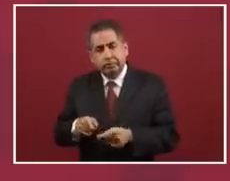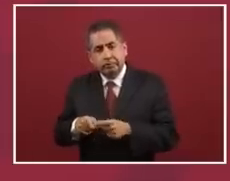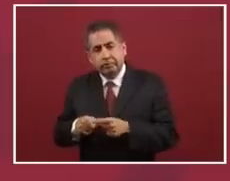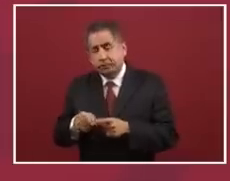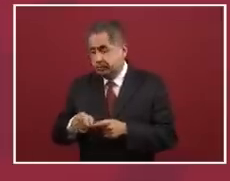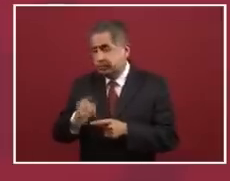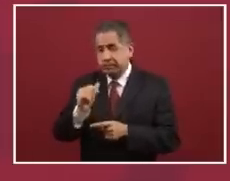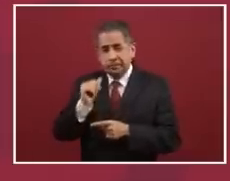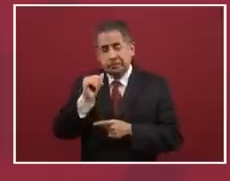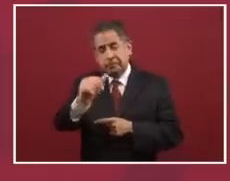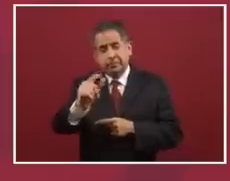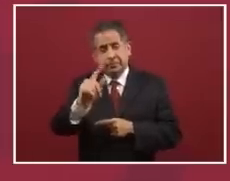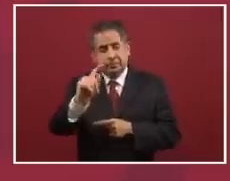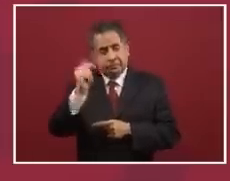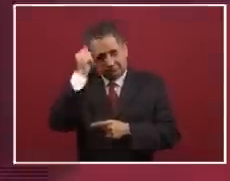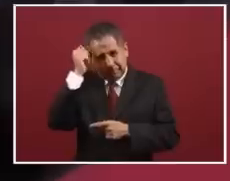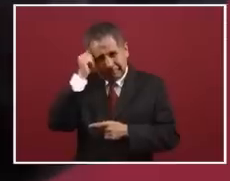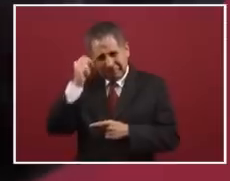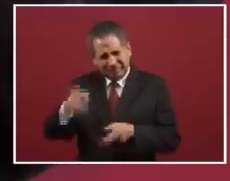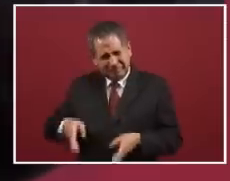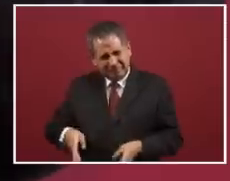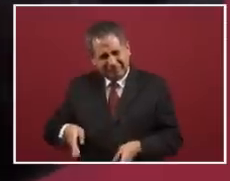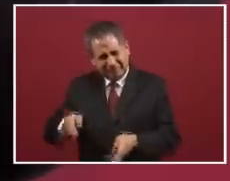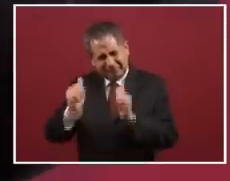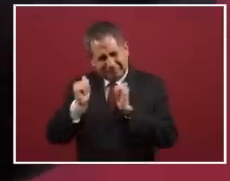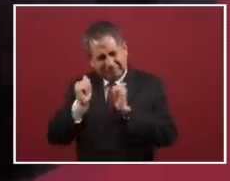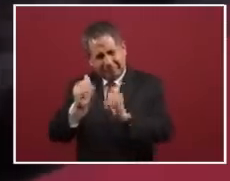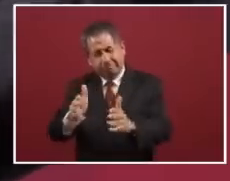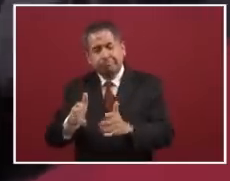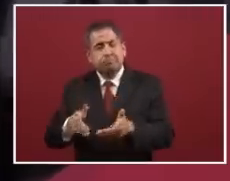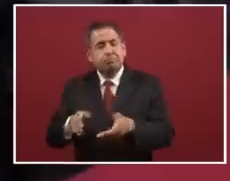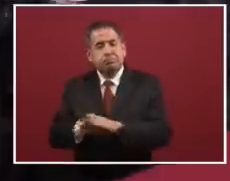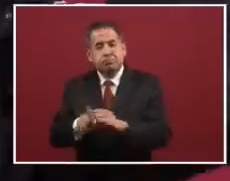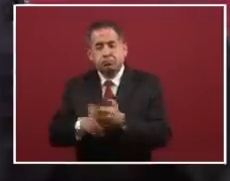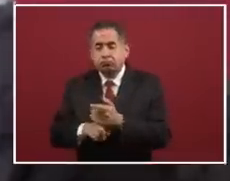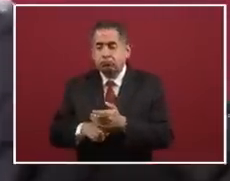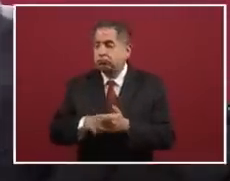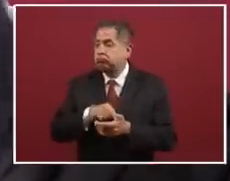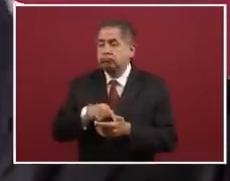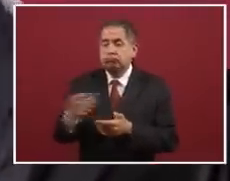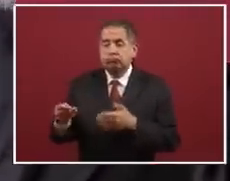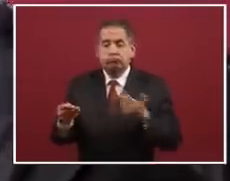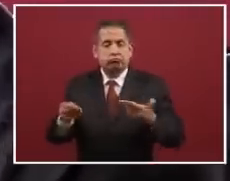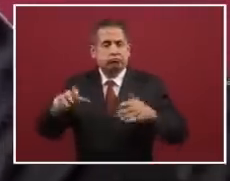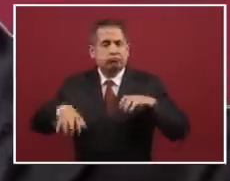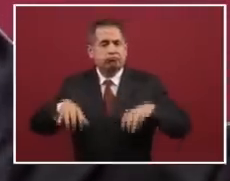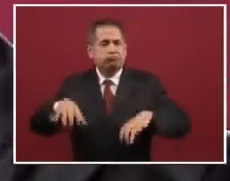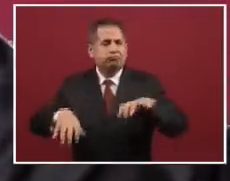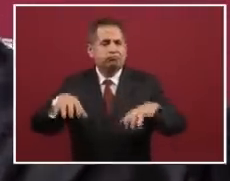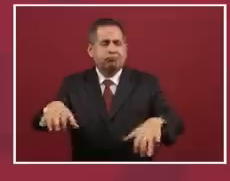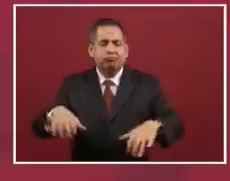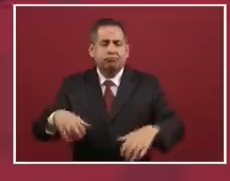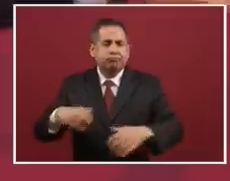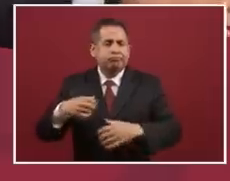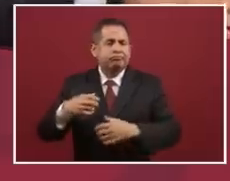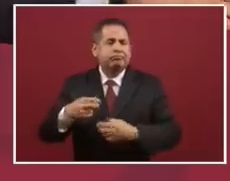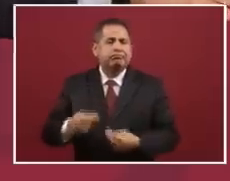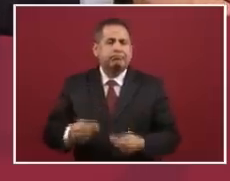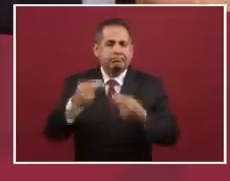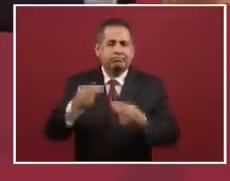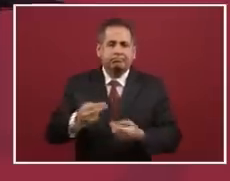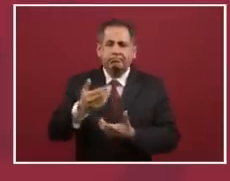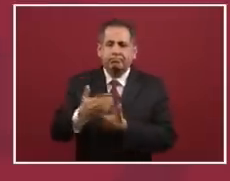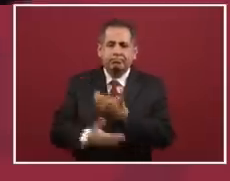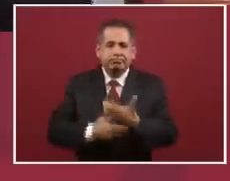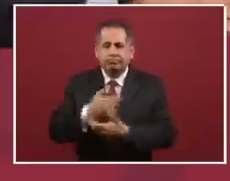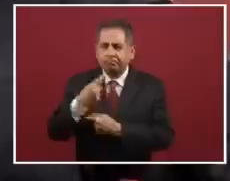aeropuerto de Texcoco, una gran avenida, y de lado y lado centros comerciales